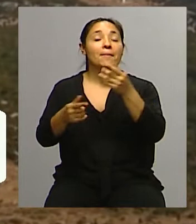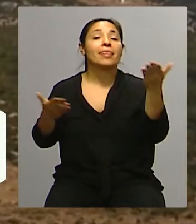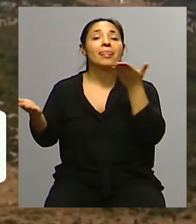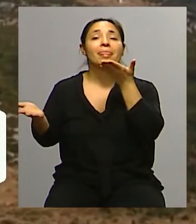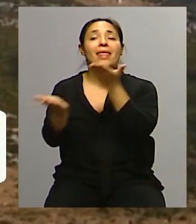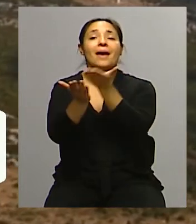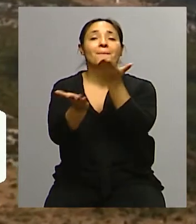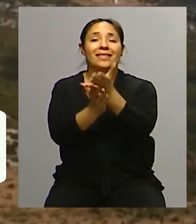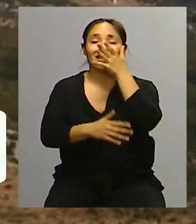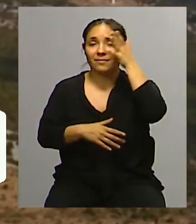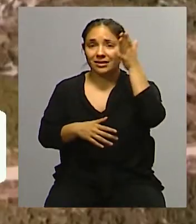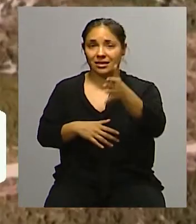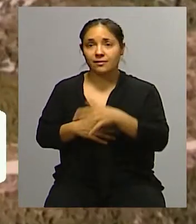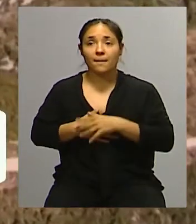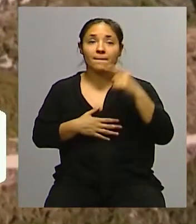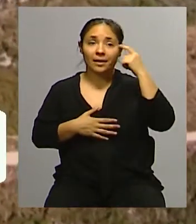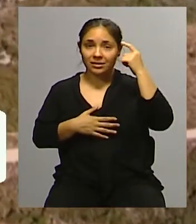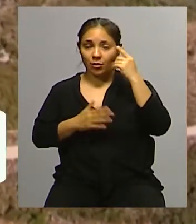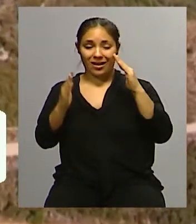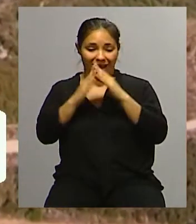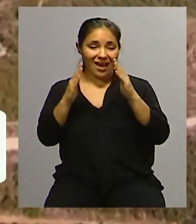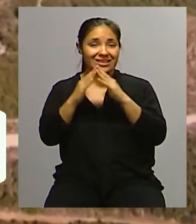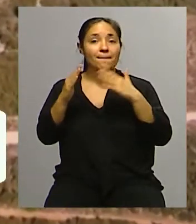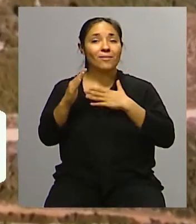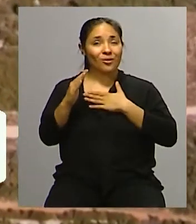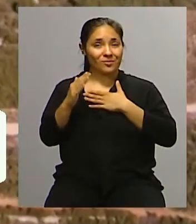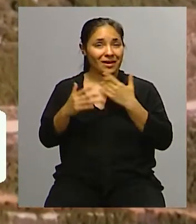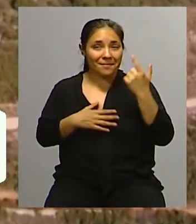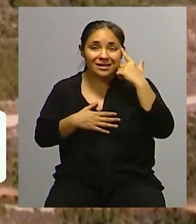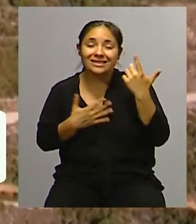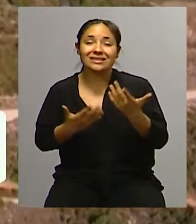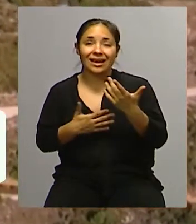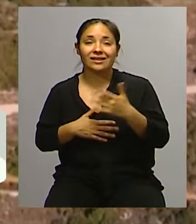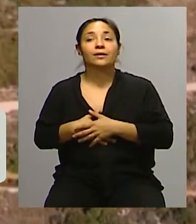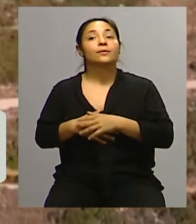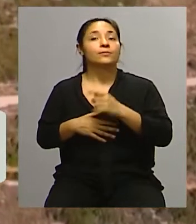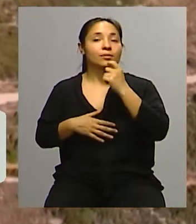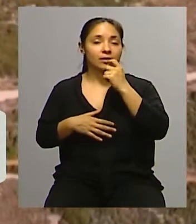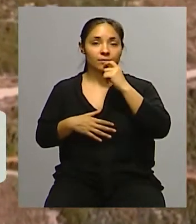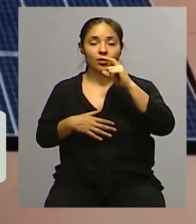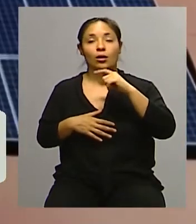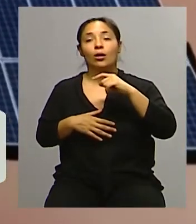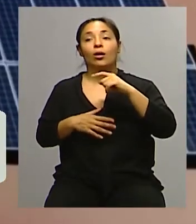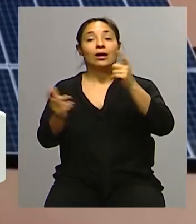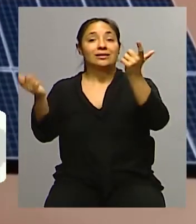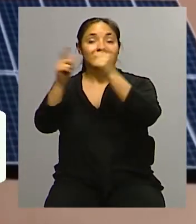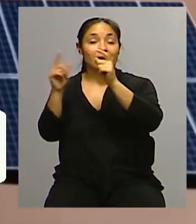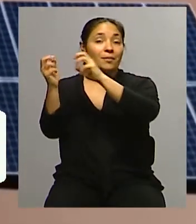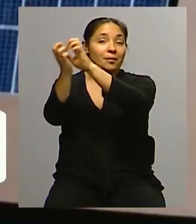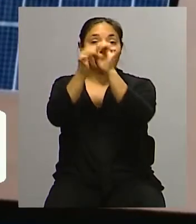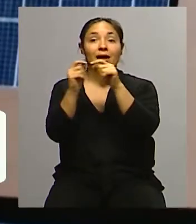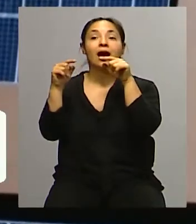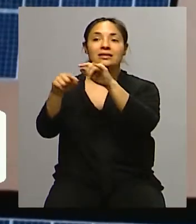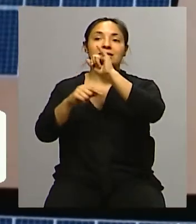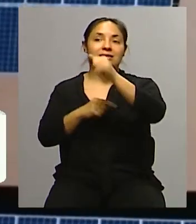digo, pensemos en nosotros, en cada una de nuestras casas. Entonces, en esta COP sí ya se empezó a hablar de una de las energías